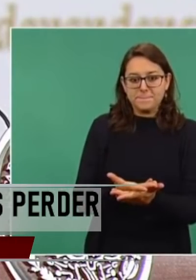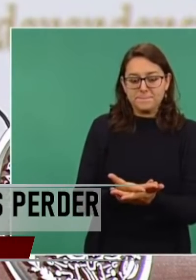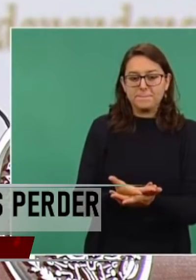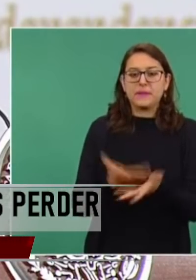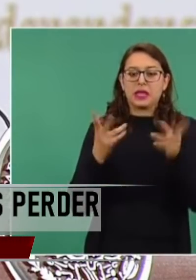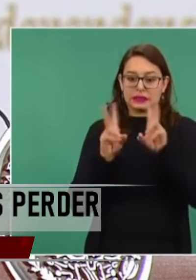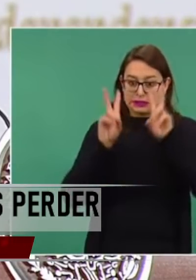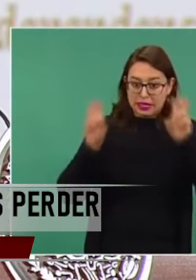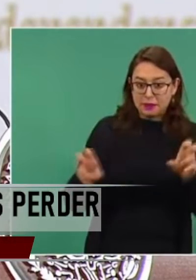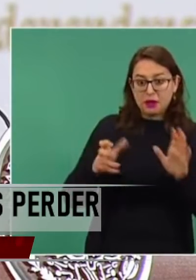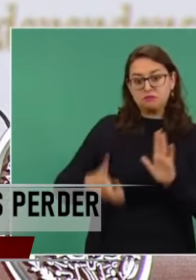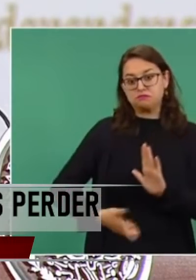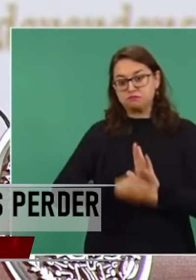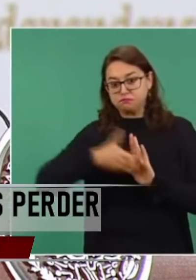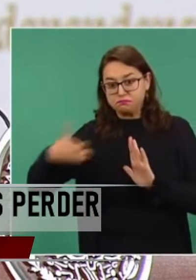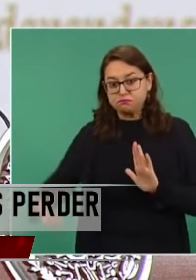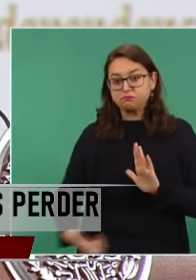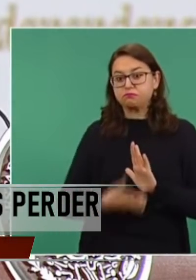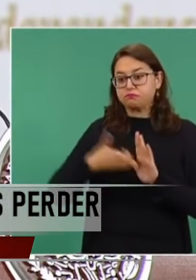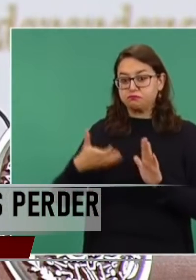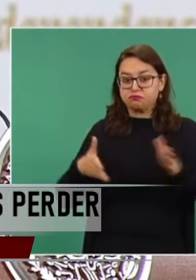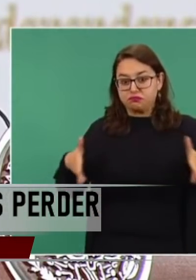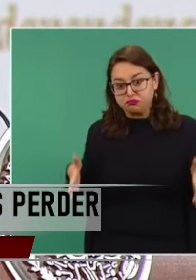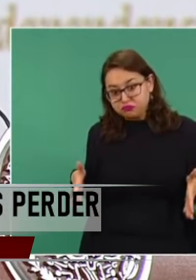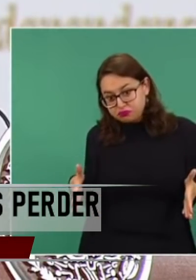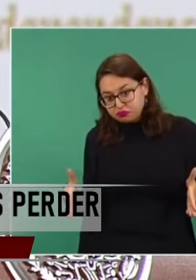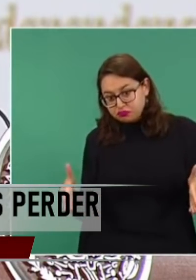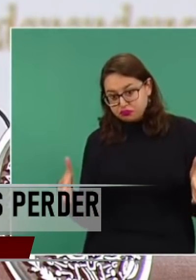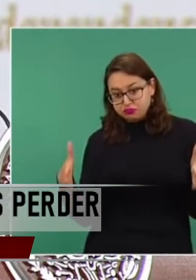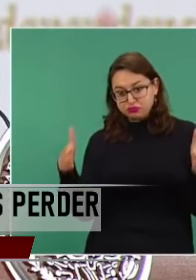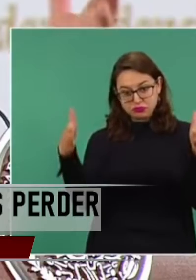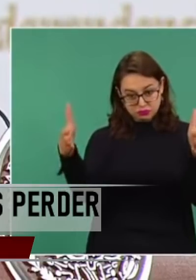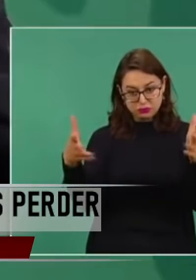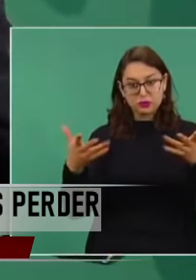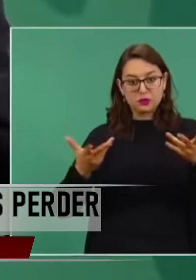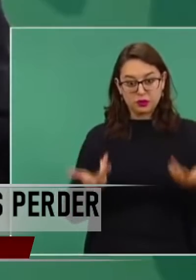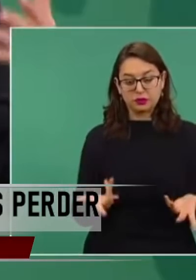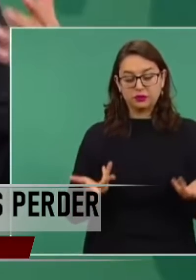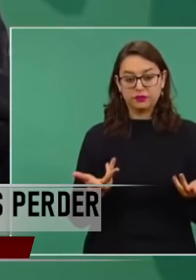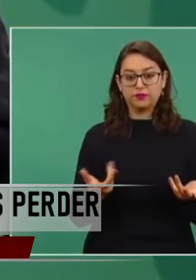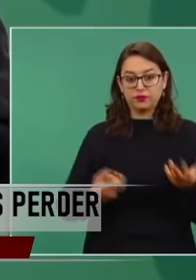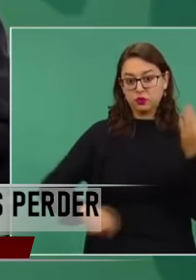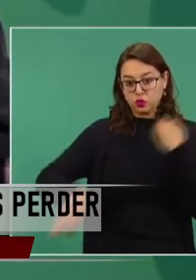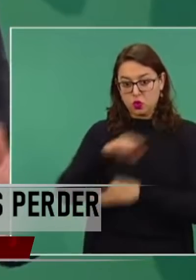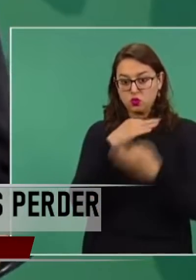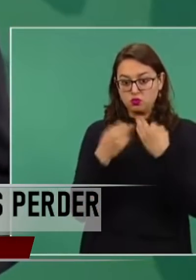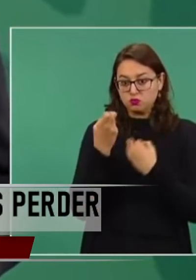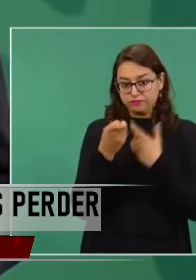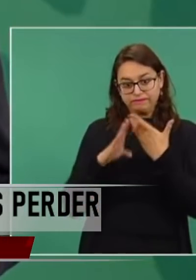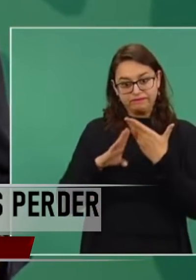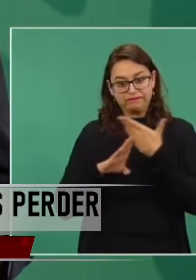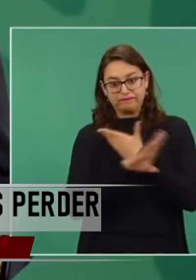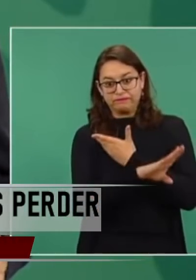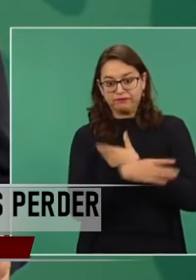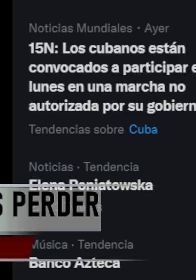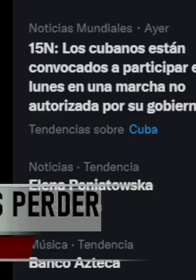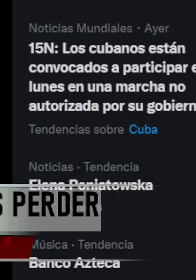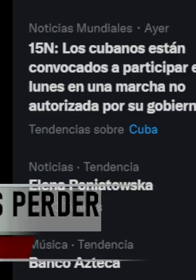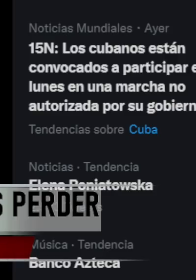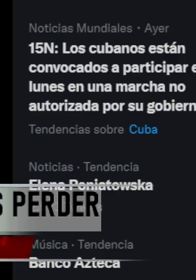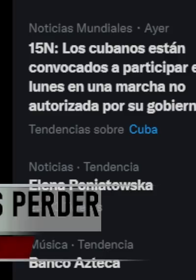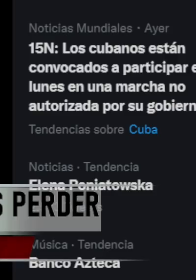investigaciones echando la culpa al presidente Andrés Manuel López Obrador de inundaciones como si el presidente pudiera controlar el clima